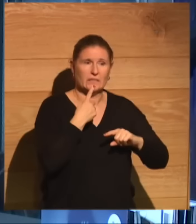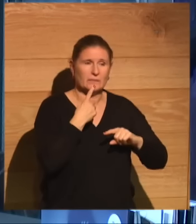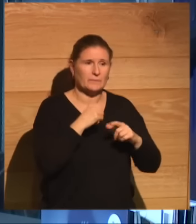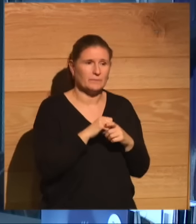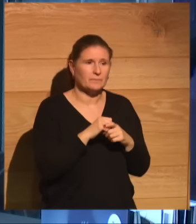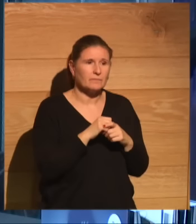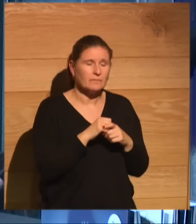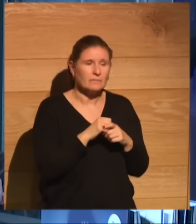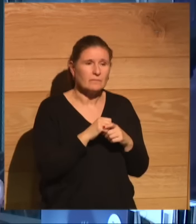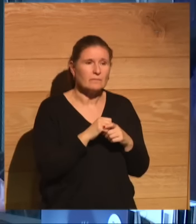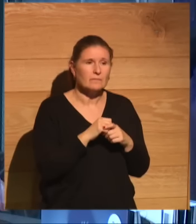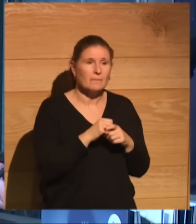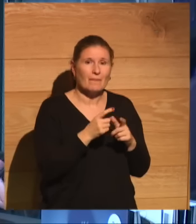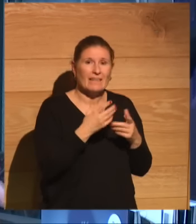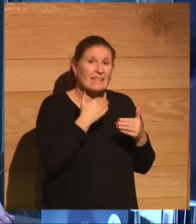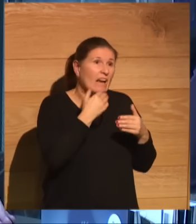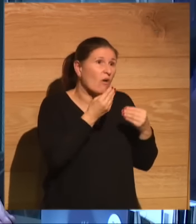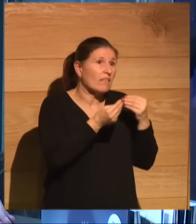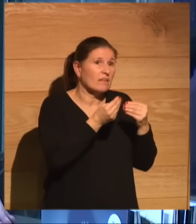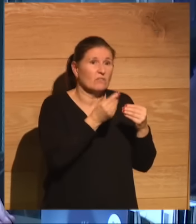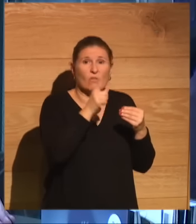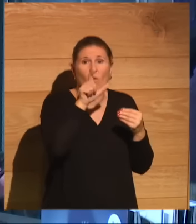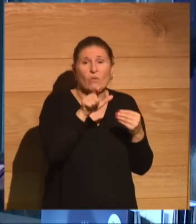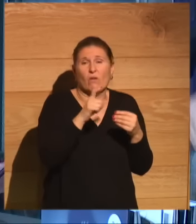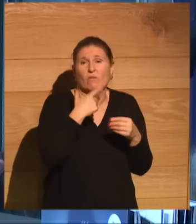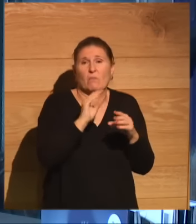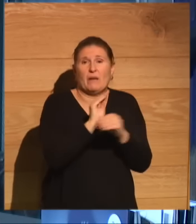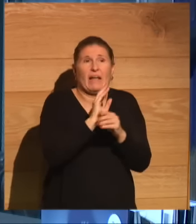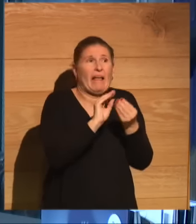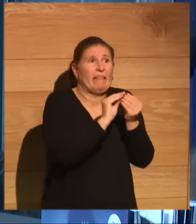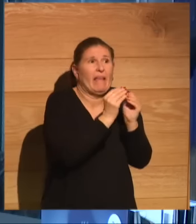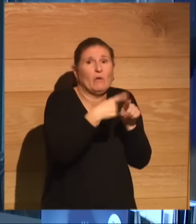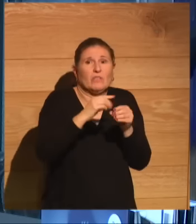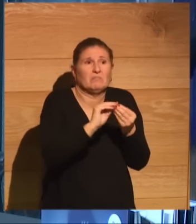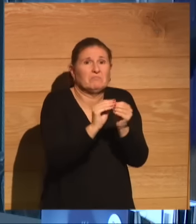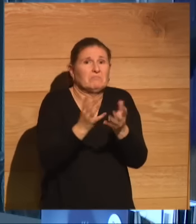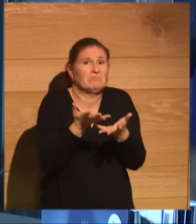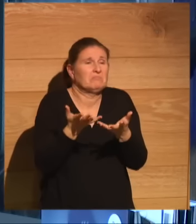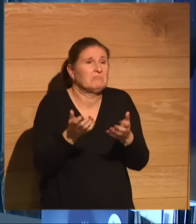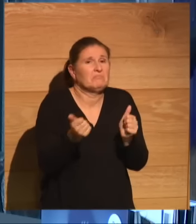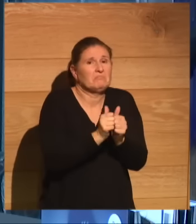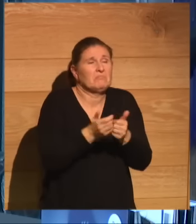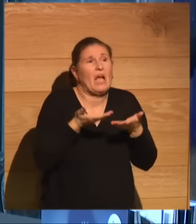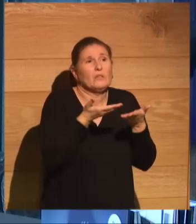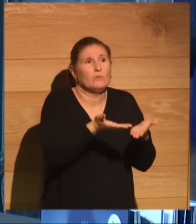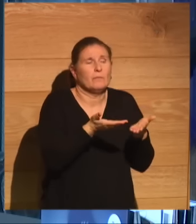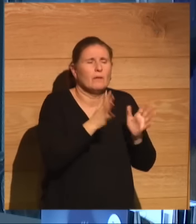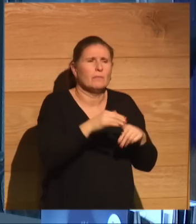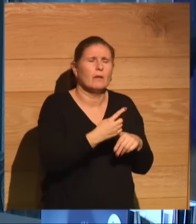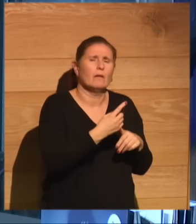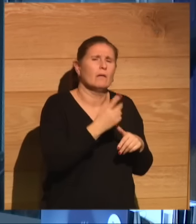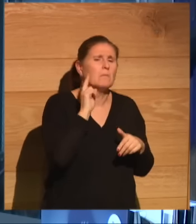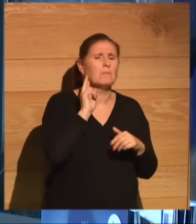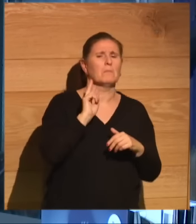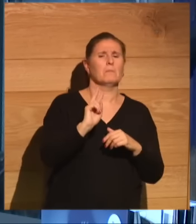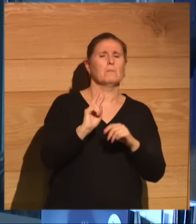era un intercalador. Era, bueno, alguien becado y haciendo cositas. Que de repente alguien ve algo en ese tío y